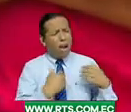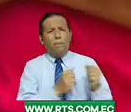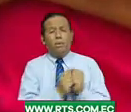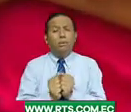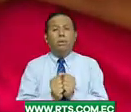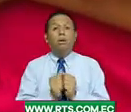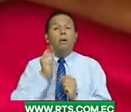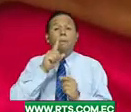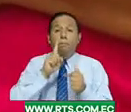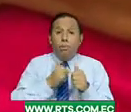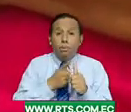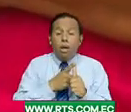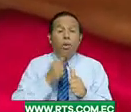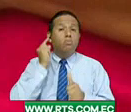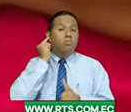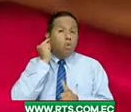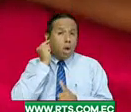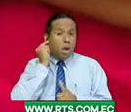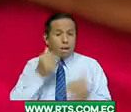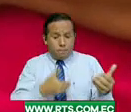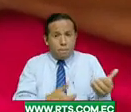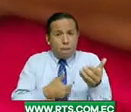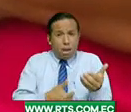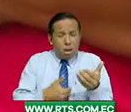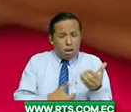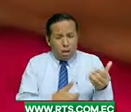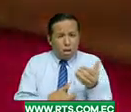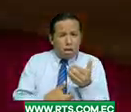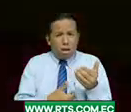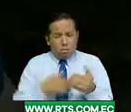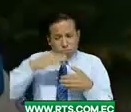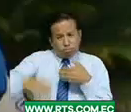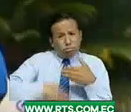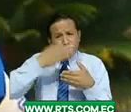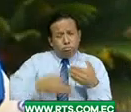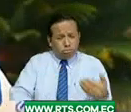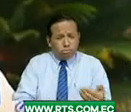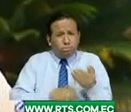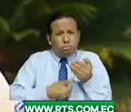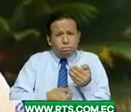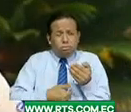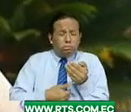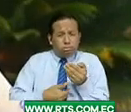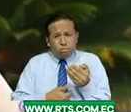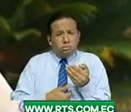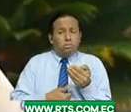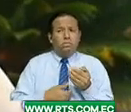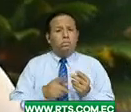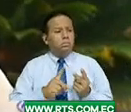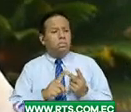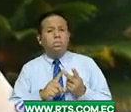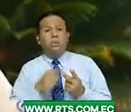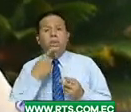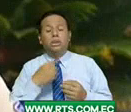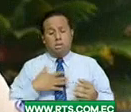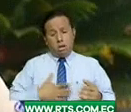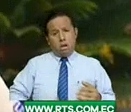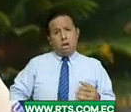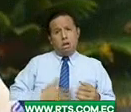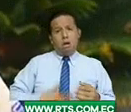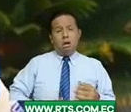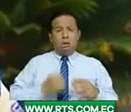la señora con un bebé en brazo, en una sábana. Una cortadura en su abdomen